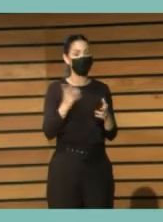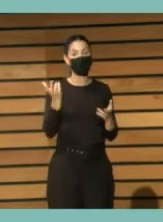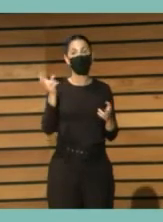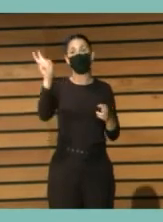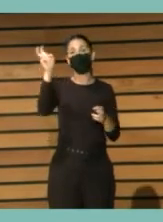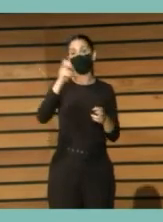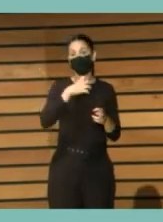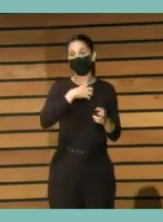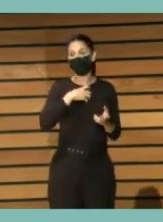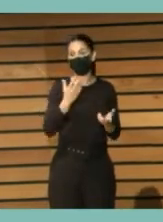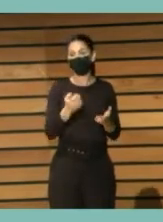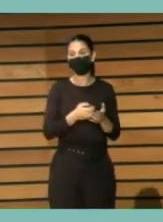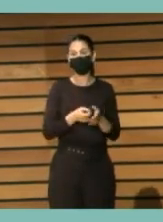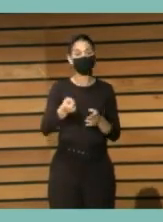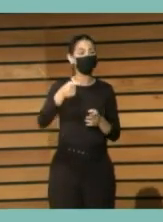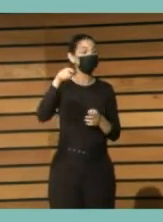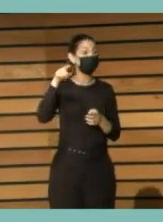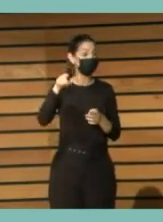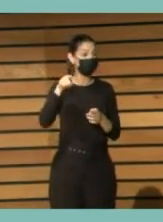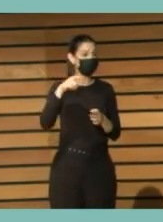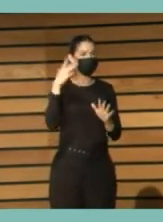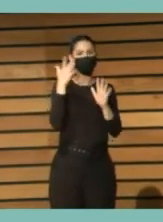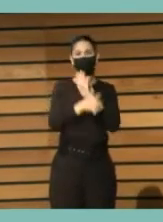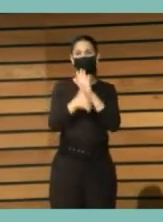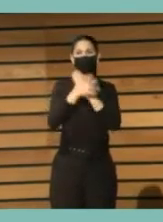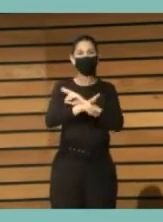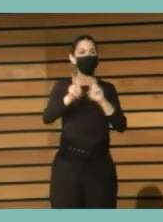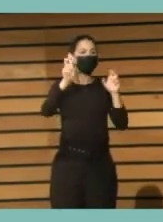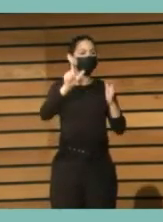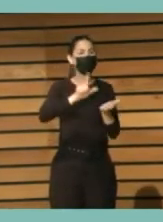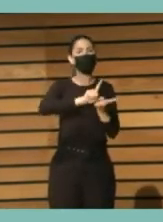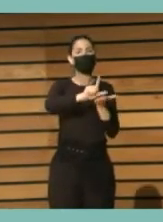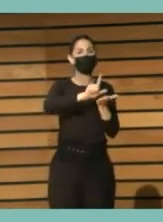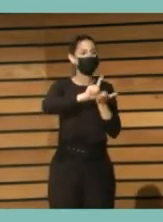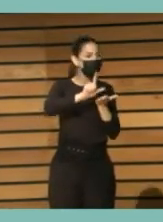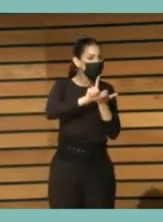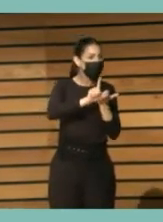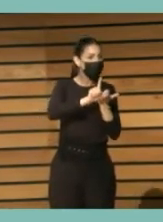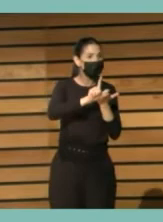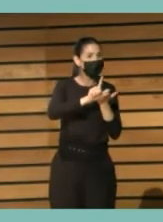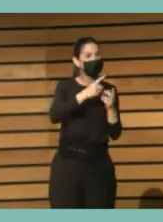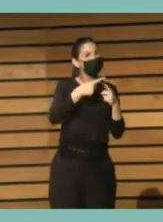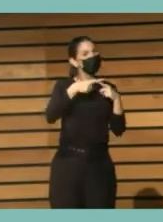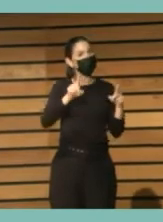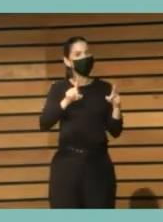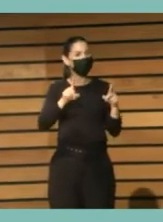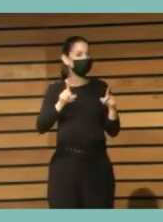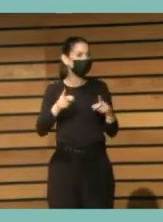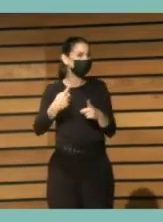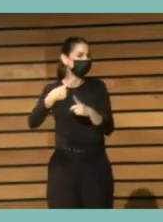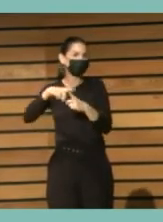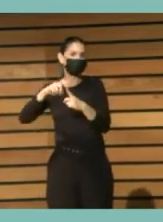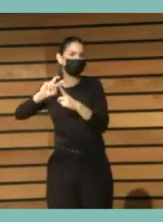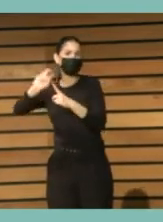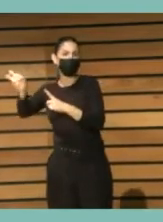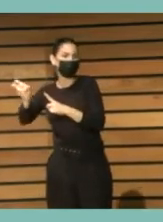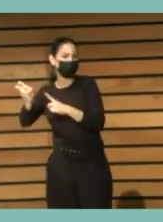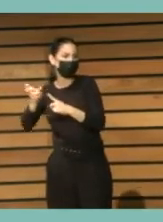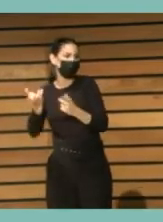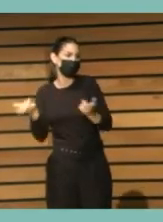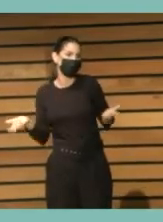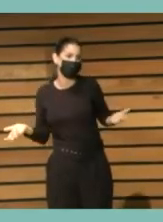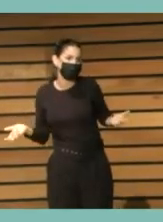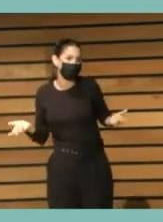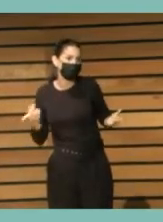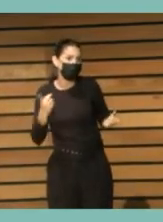y cómo hablaba de lo que era literatura y lo que era otra cosa, ¿no? Entonces creo que estamos leyendo otra cosa, tenemos